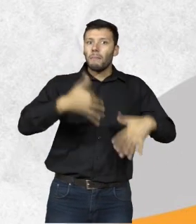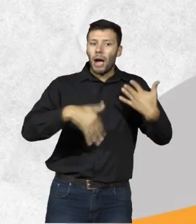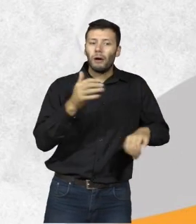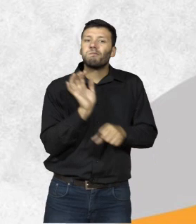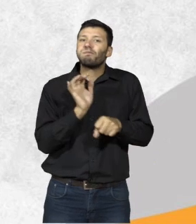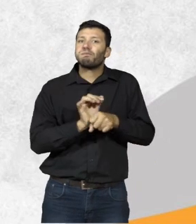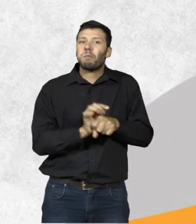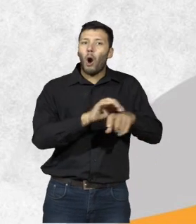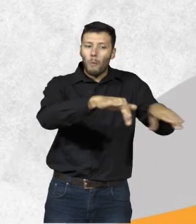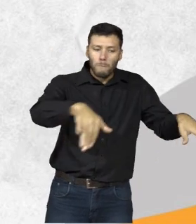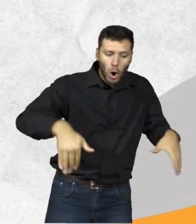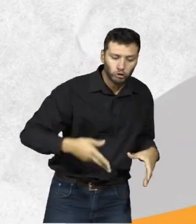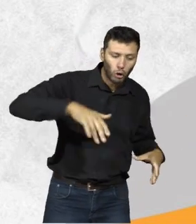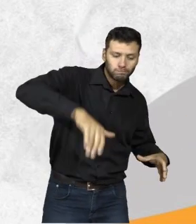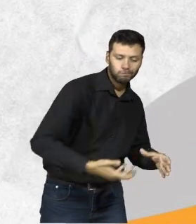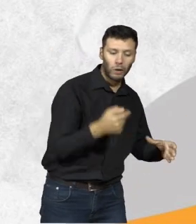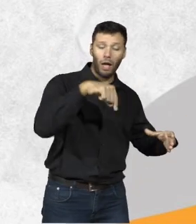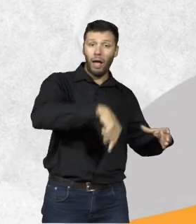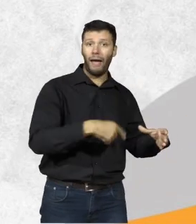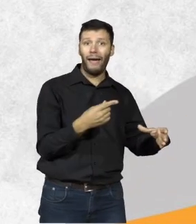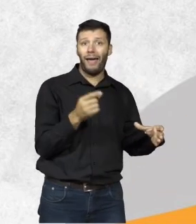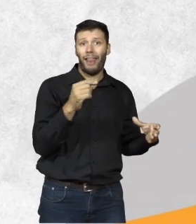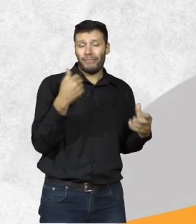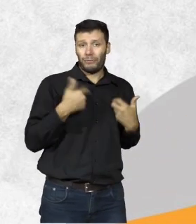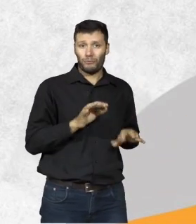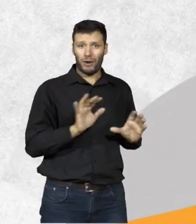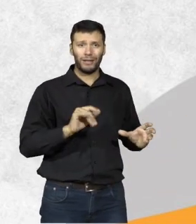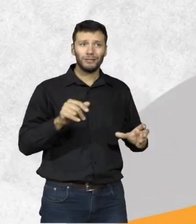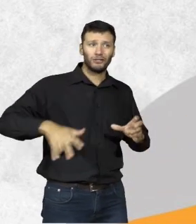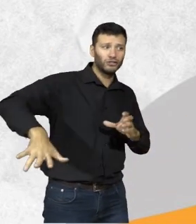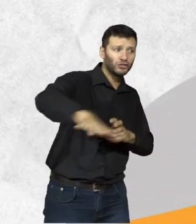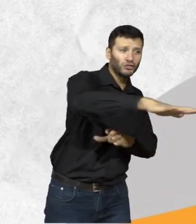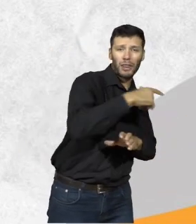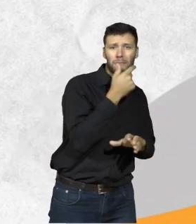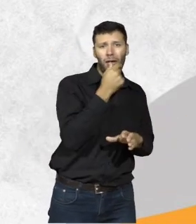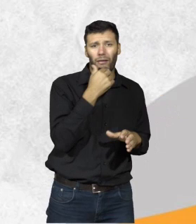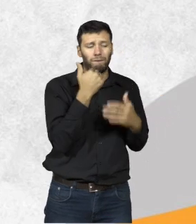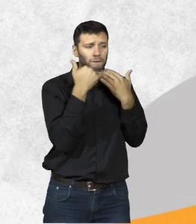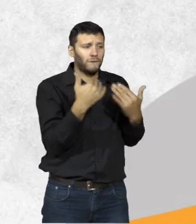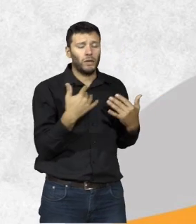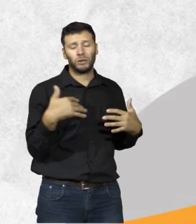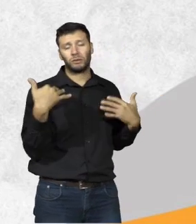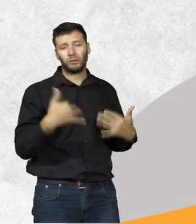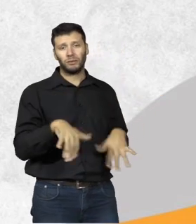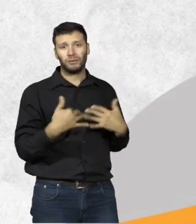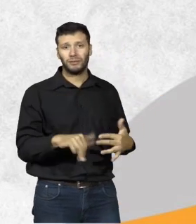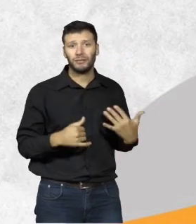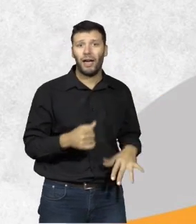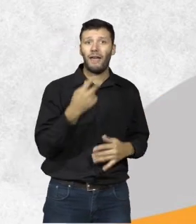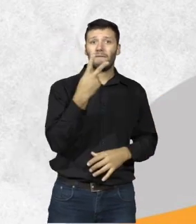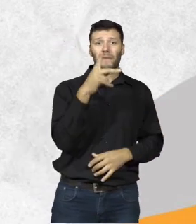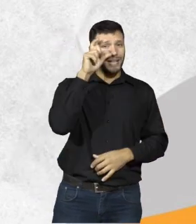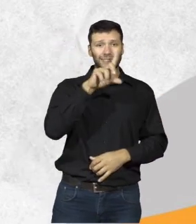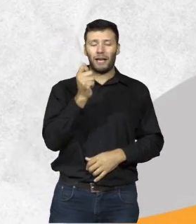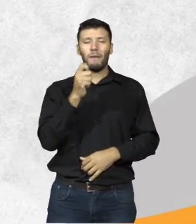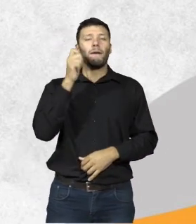pozo cavado a suelo natural. Aparte, esta es una zona bellísima de Mendoza, en el sur de Mendoza, se llama Vega Grande. Se imagina que